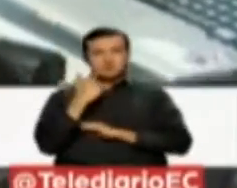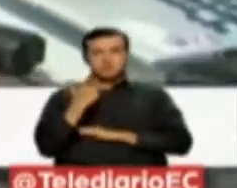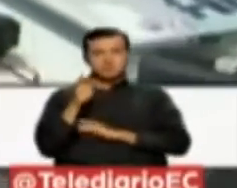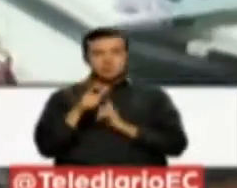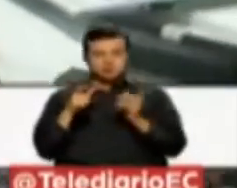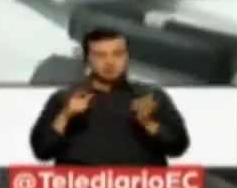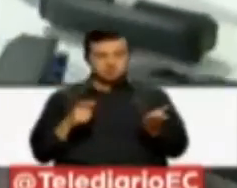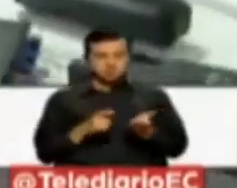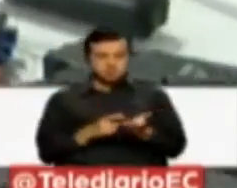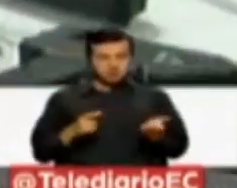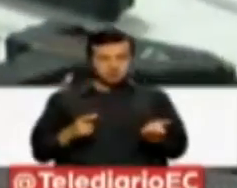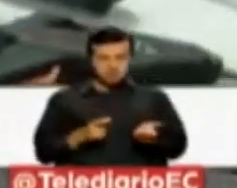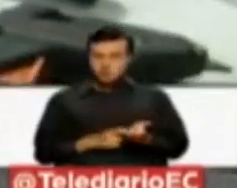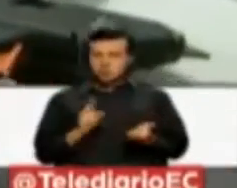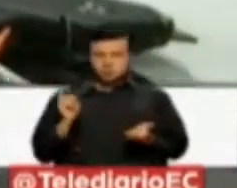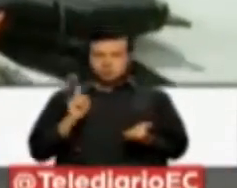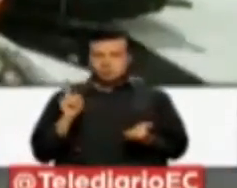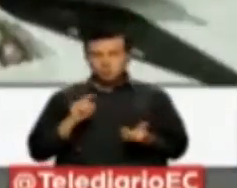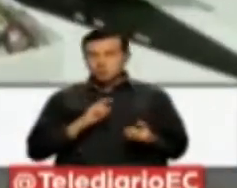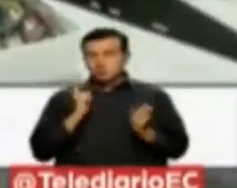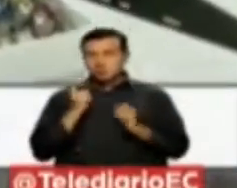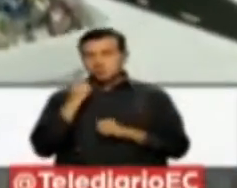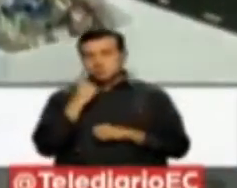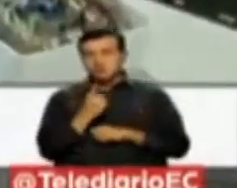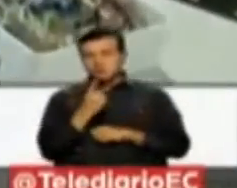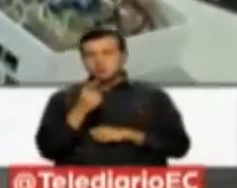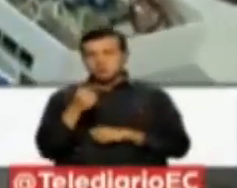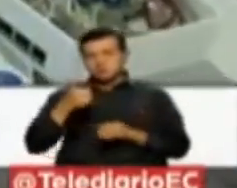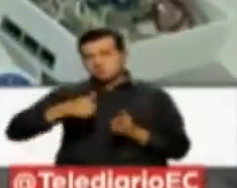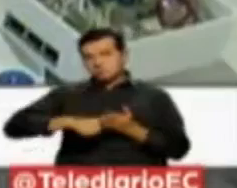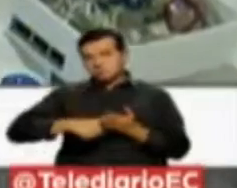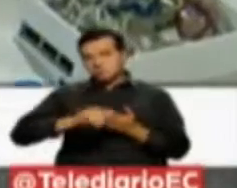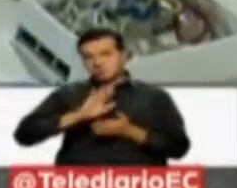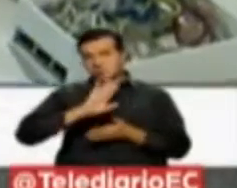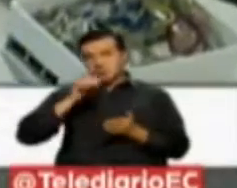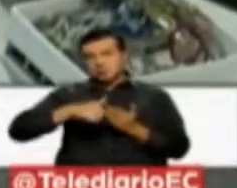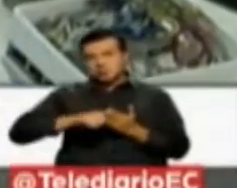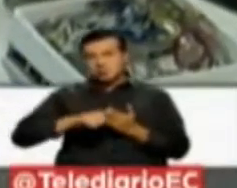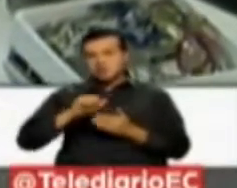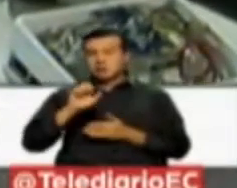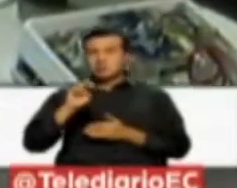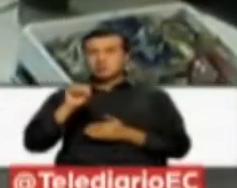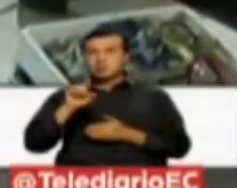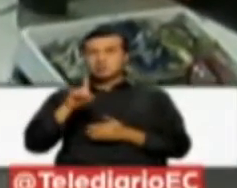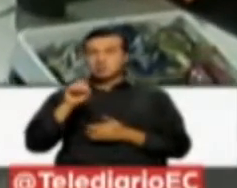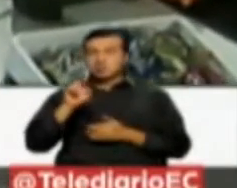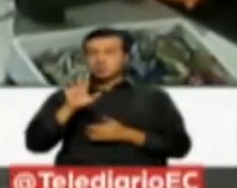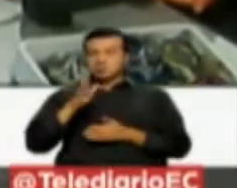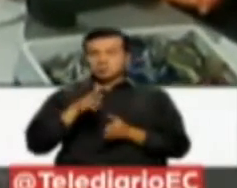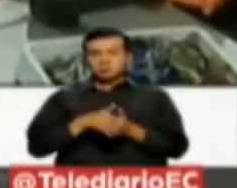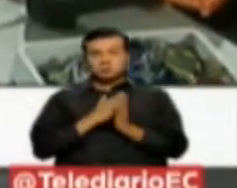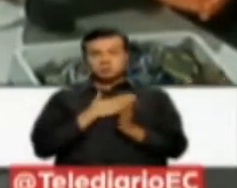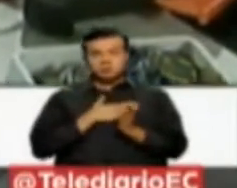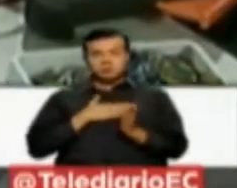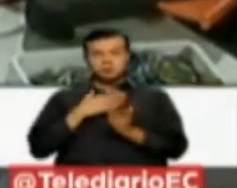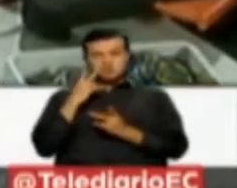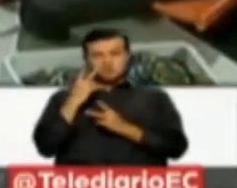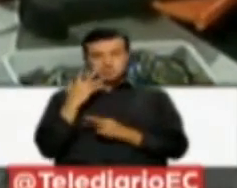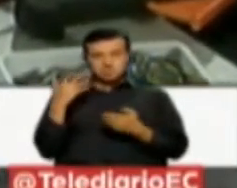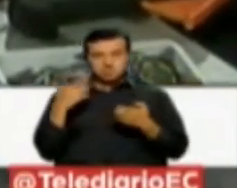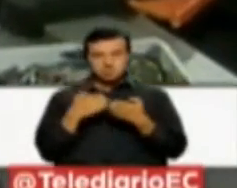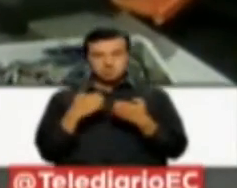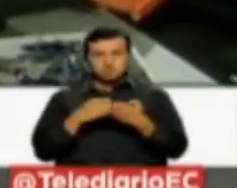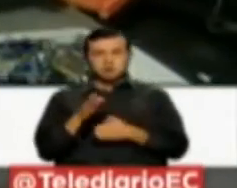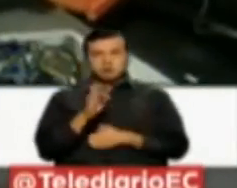utilizar tarjetas de crédito físicas y tan solo usar la huella digital. Leandro, te vamos a pedir un favor especial acá, el